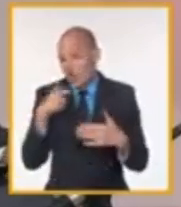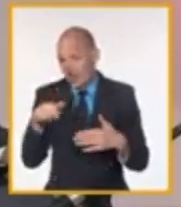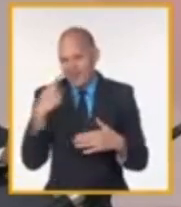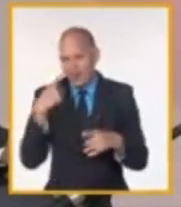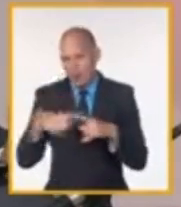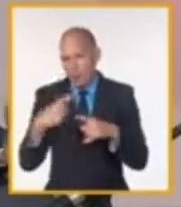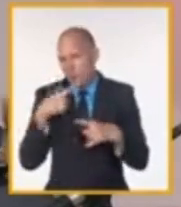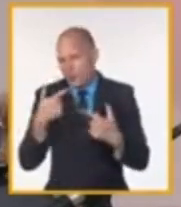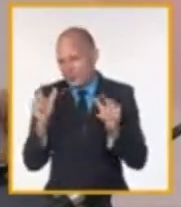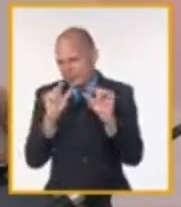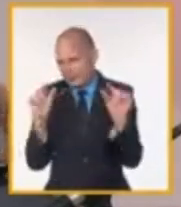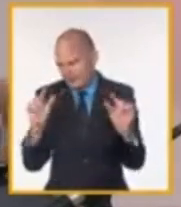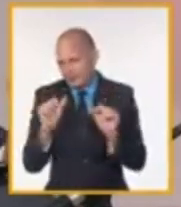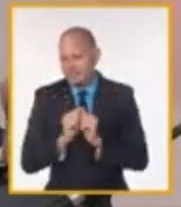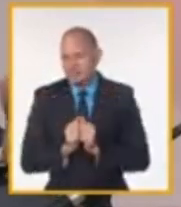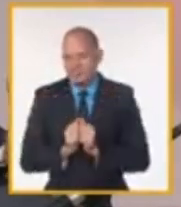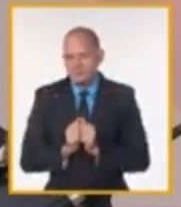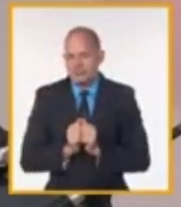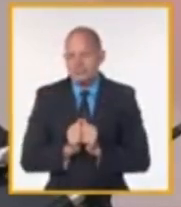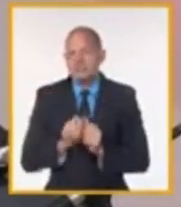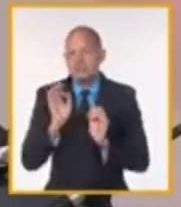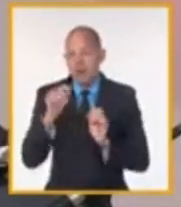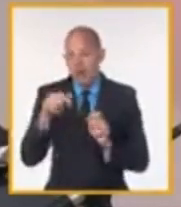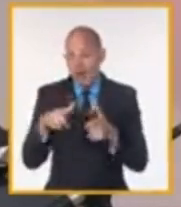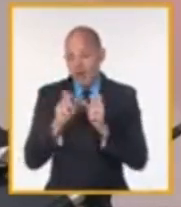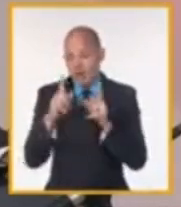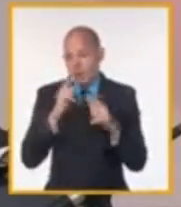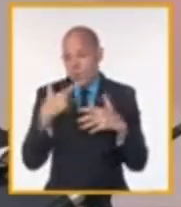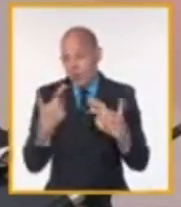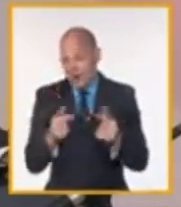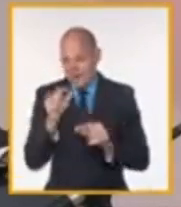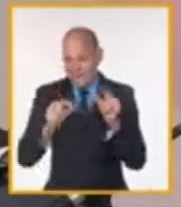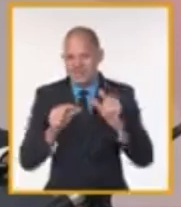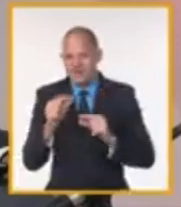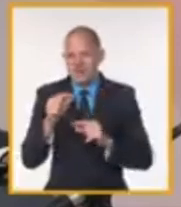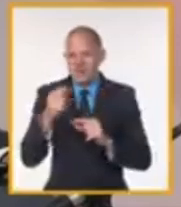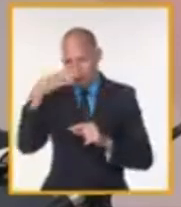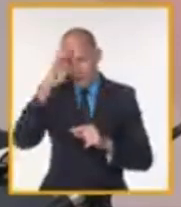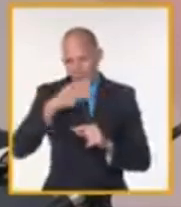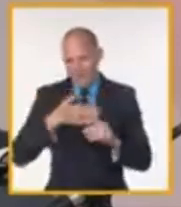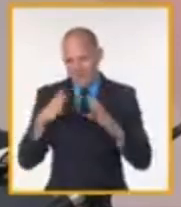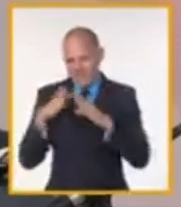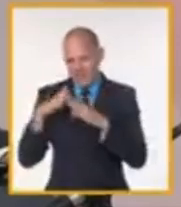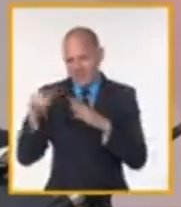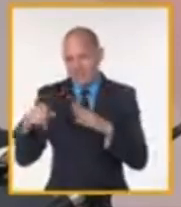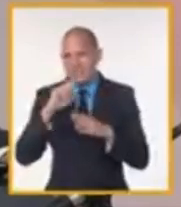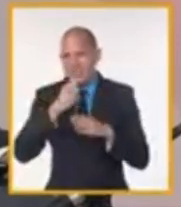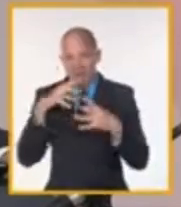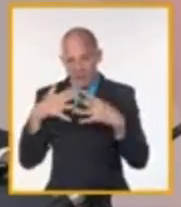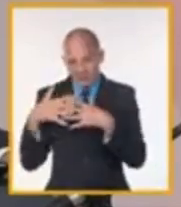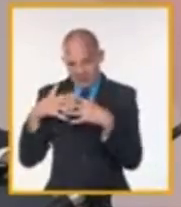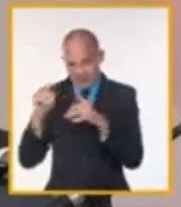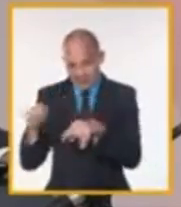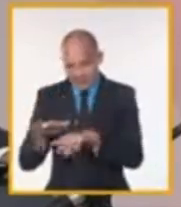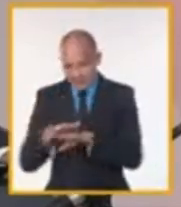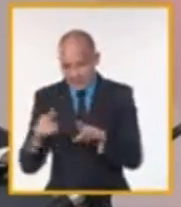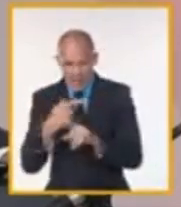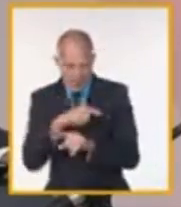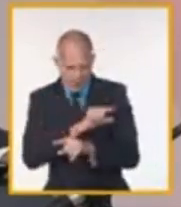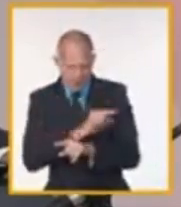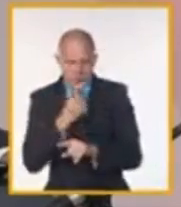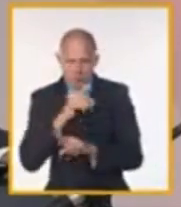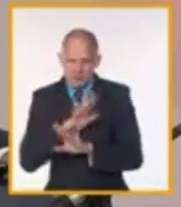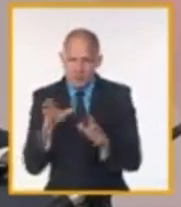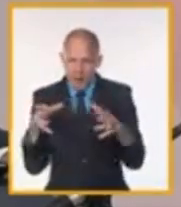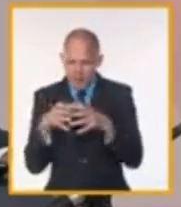tienen que ver con la reunión con el encuentro de cubanos residentes en Estados Unidos que prácticamente Hace unas horas tuvo lugar